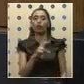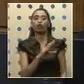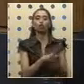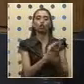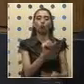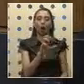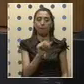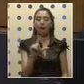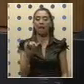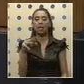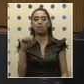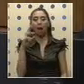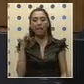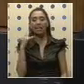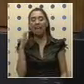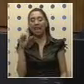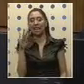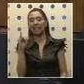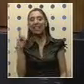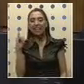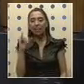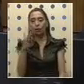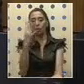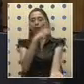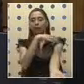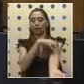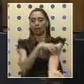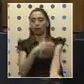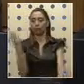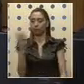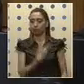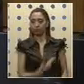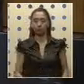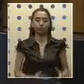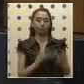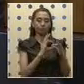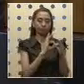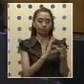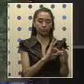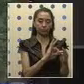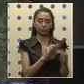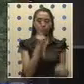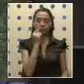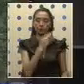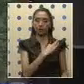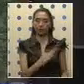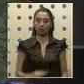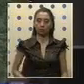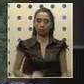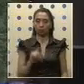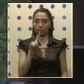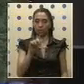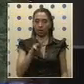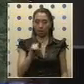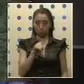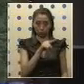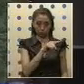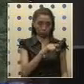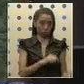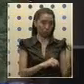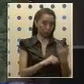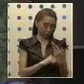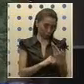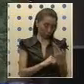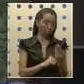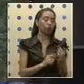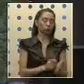Limerí y el Elqui en la Cuarta Región, Presidente. Muchas gracias, Diputado Luis Lemus. Se enviarán los oficios